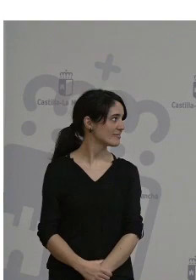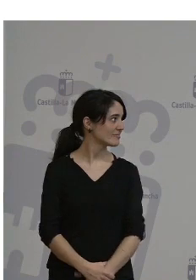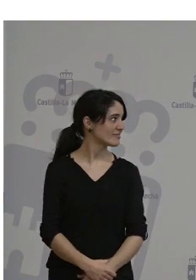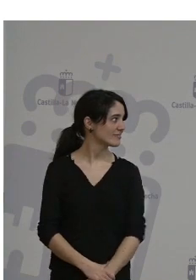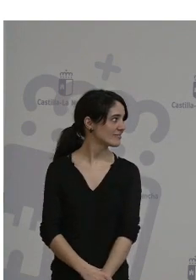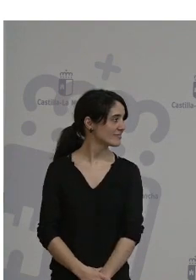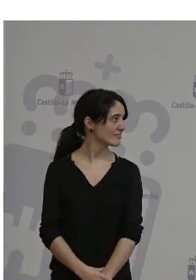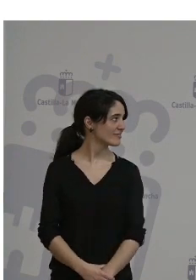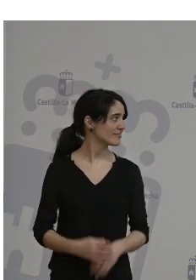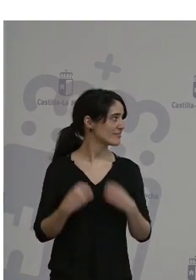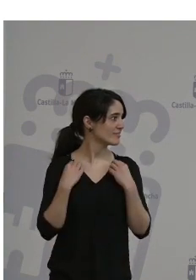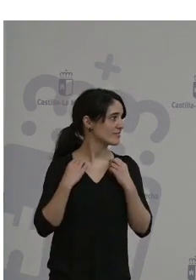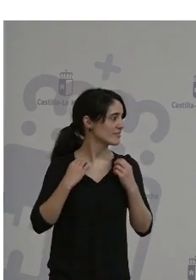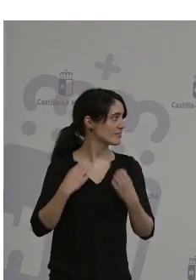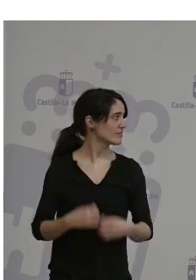aplausos